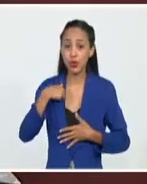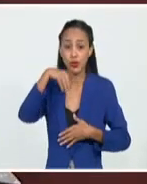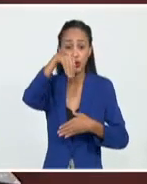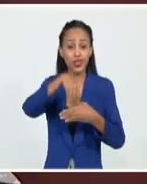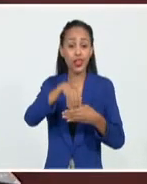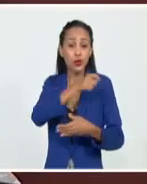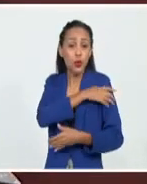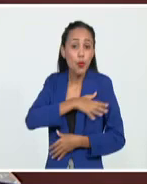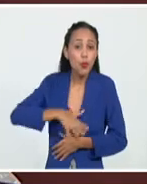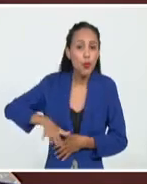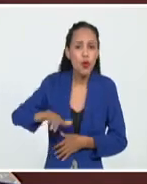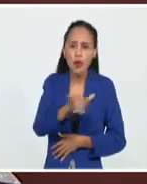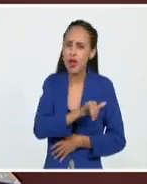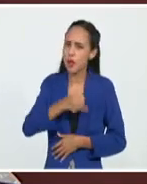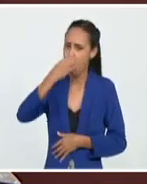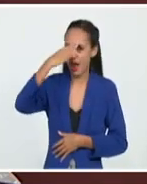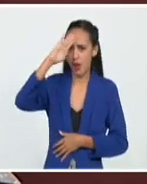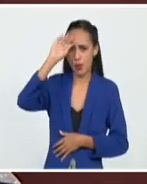como el nuestro.